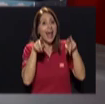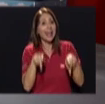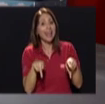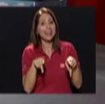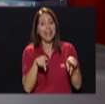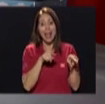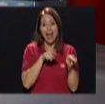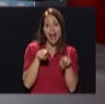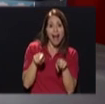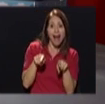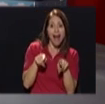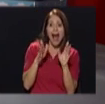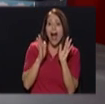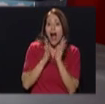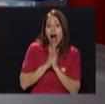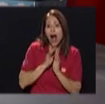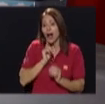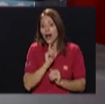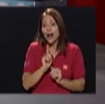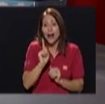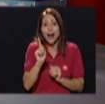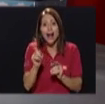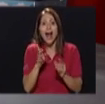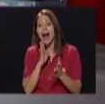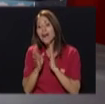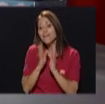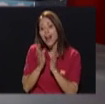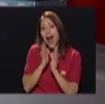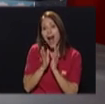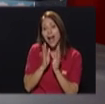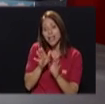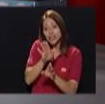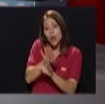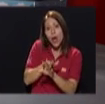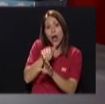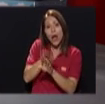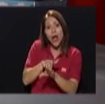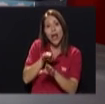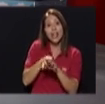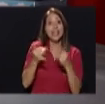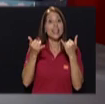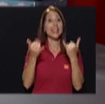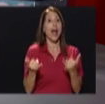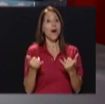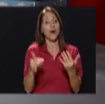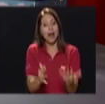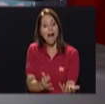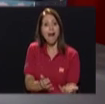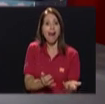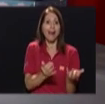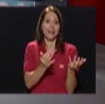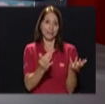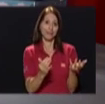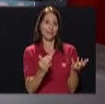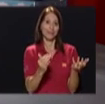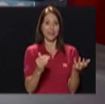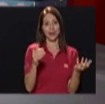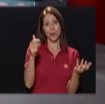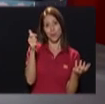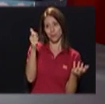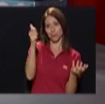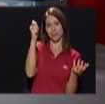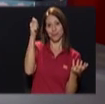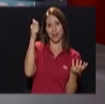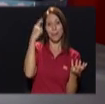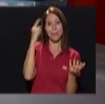gente lo primero que hace es salir corriendo, a hablarles, a tratar de tocarles, y ahora está muy de moda pues tomarse la fotografía para